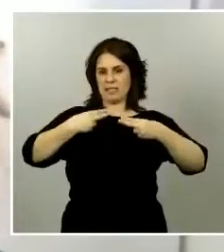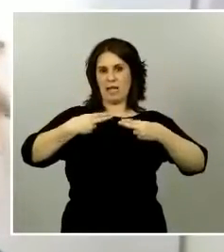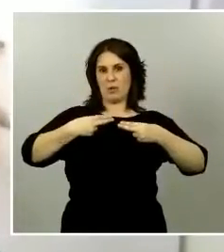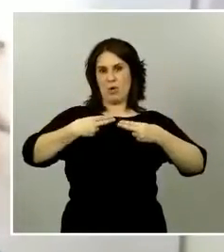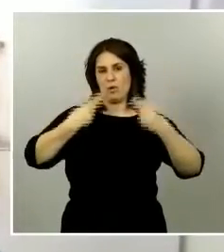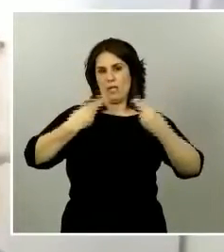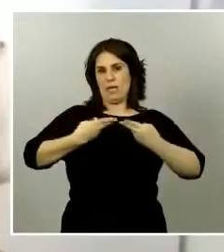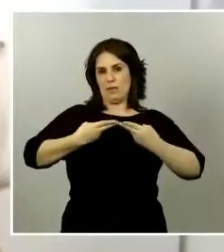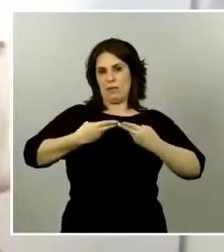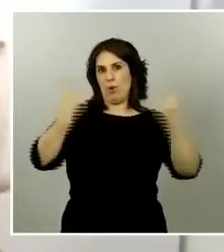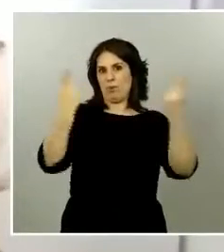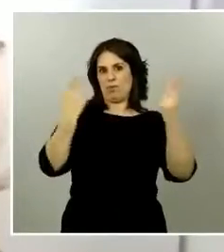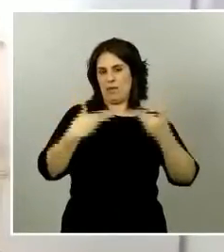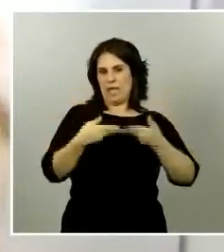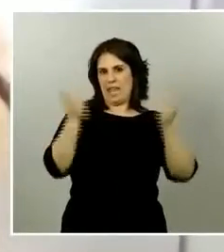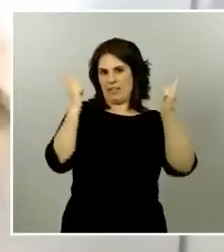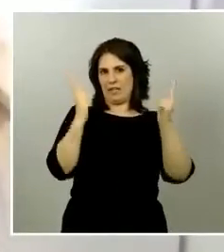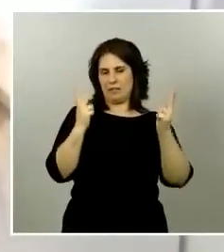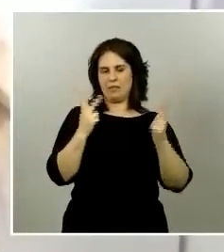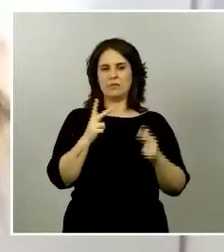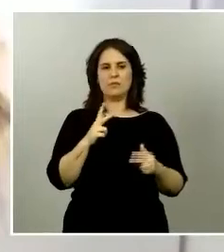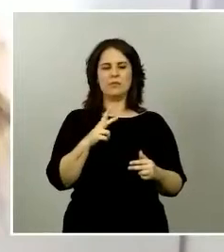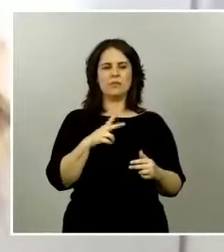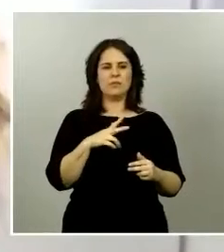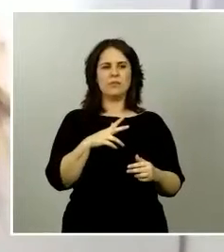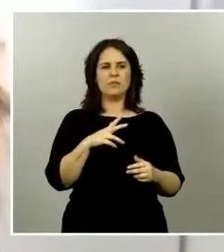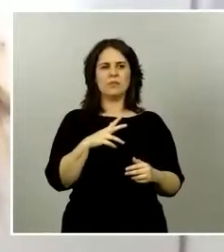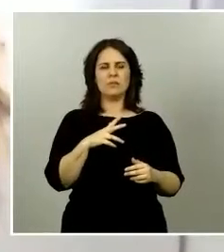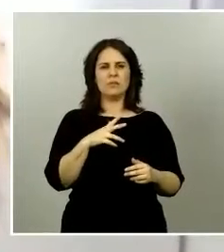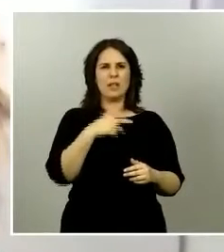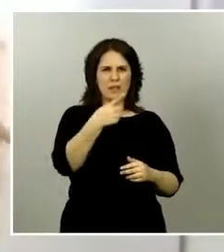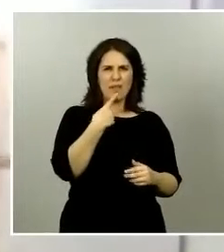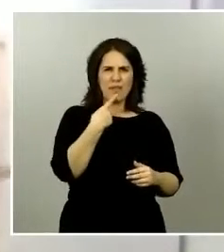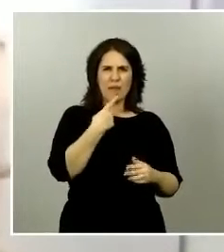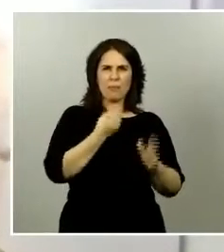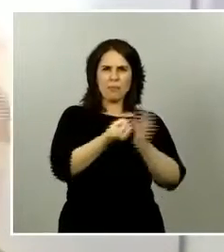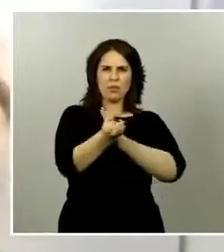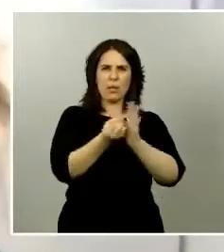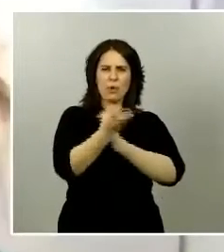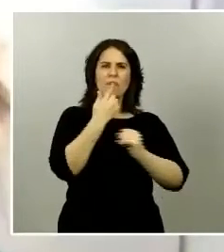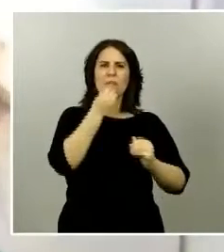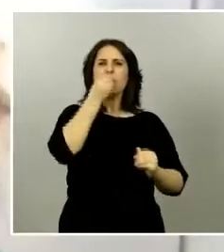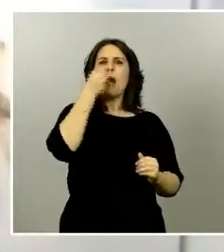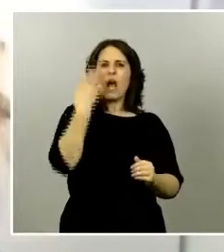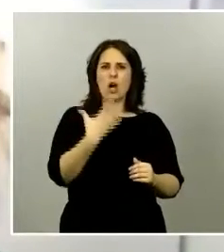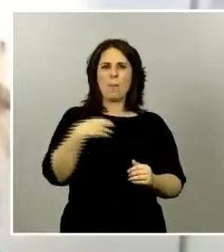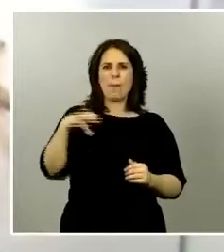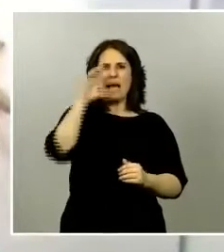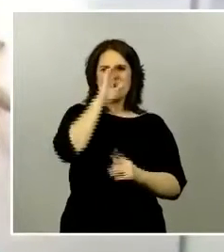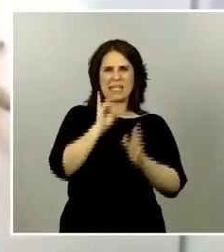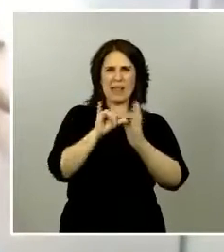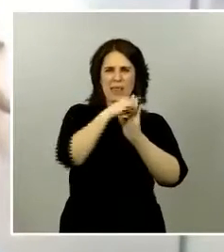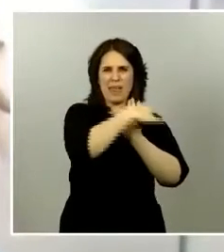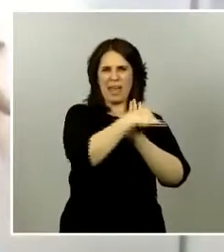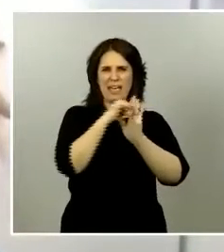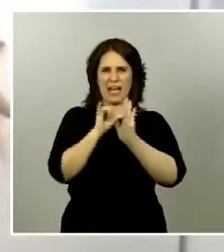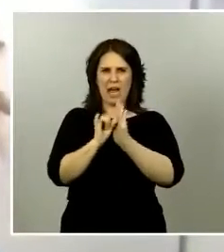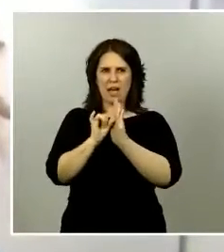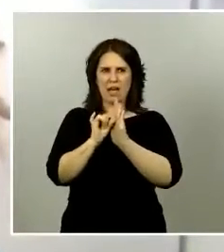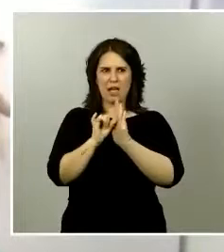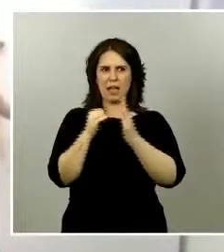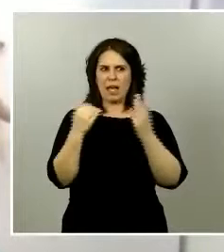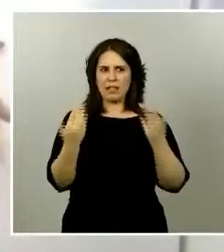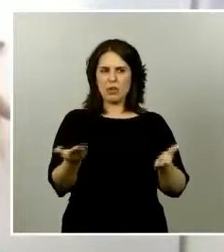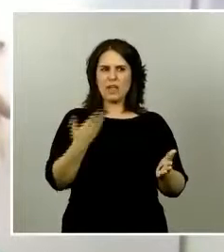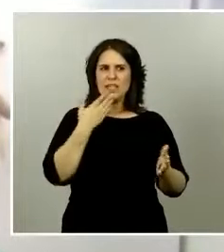pregunta nueva. El tema de la apertura de fronteras, le he querido entender a la ministra portavoz que a lo mejor sería más fácil hacerlo